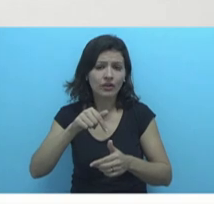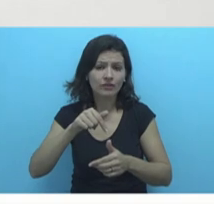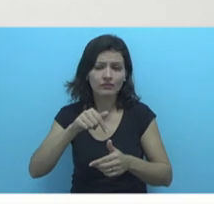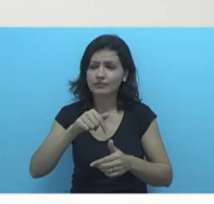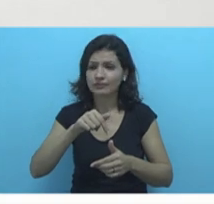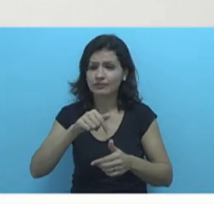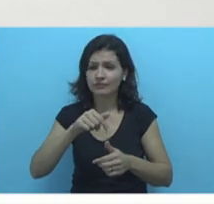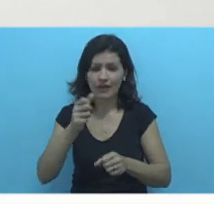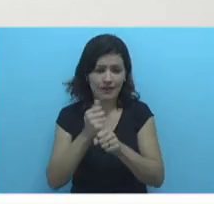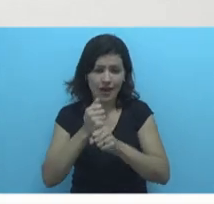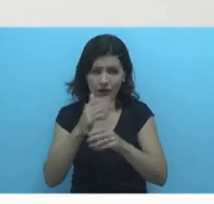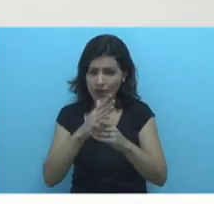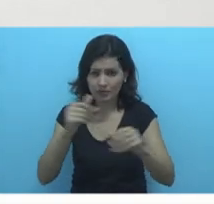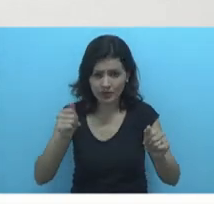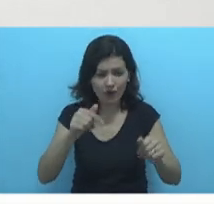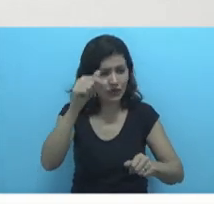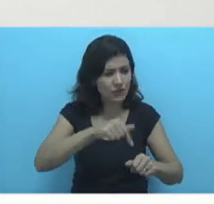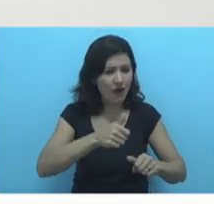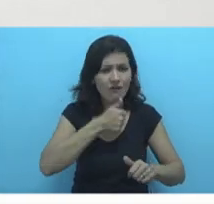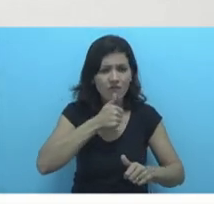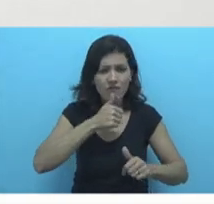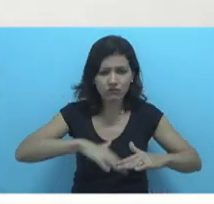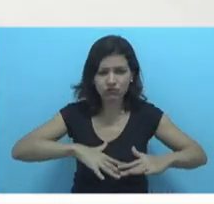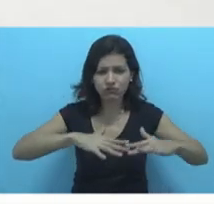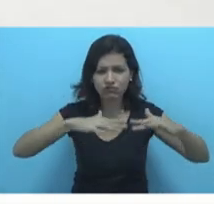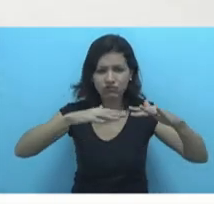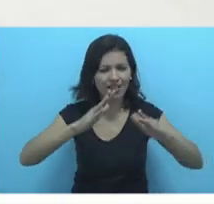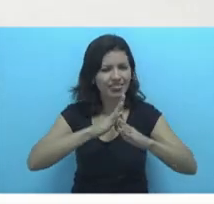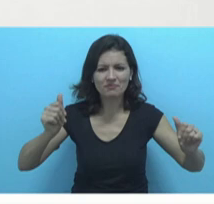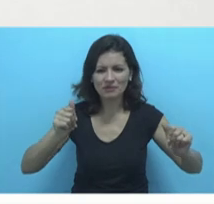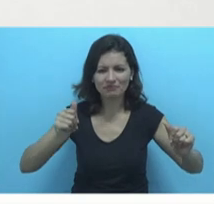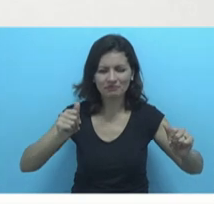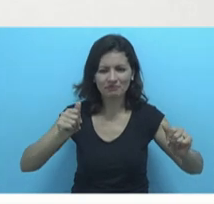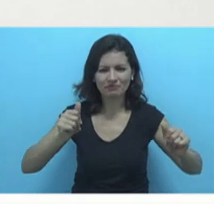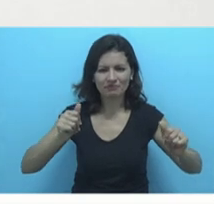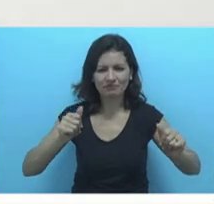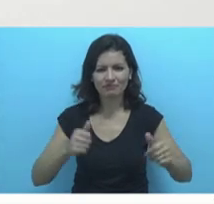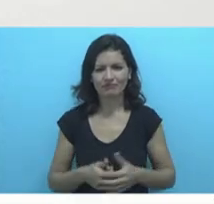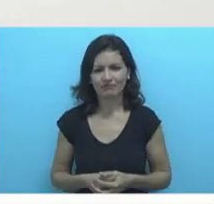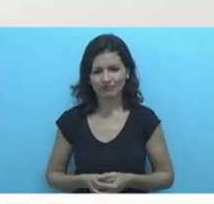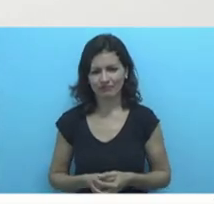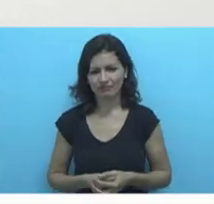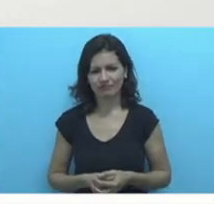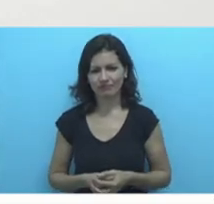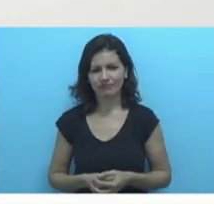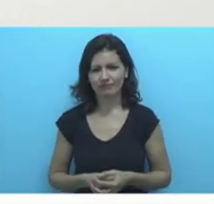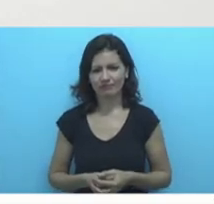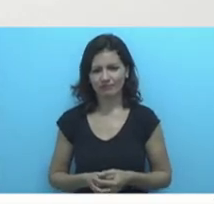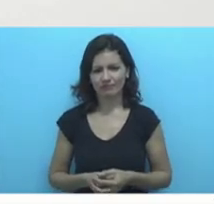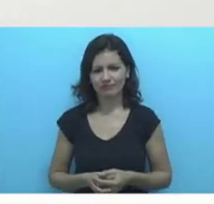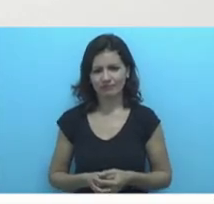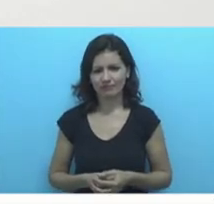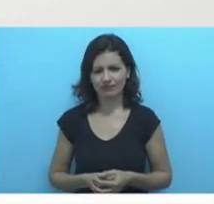inundaba pueda dormir tranquila cuando llueve, porque sabe que no le va a despertar el agua dentro de su casa en el medio de la